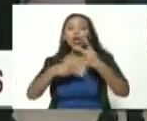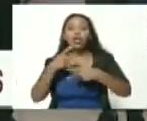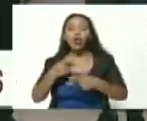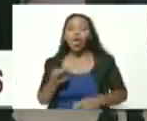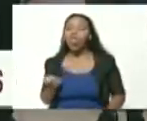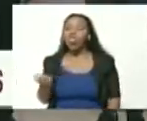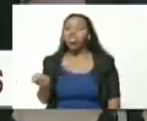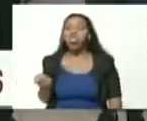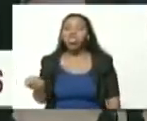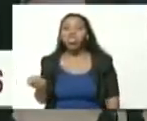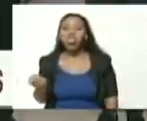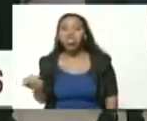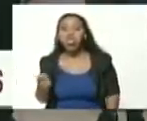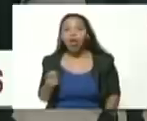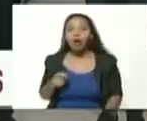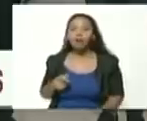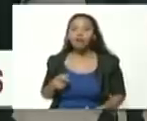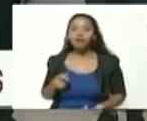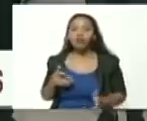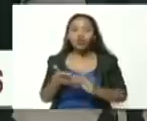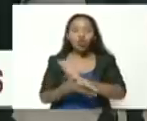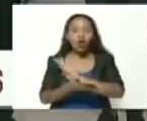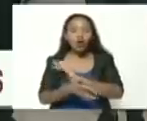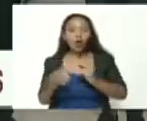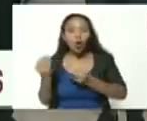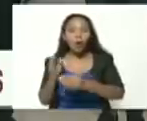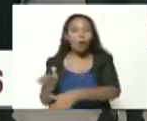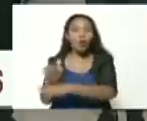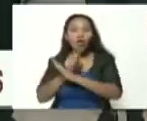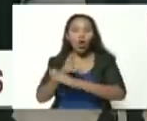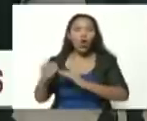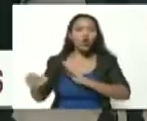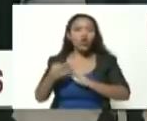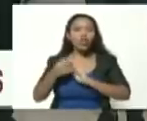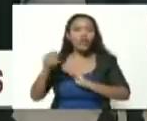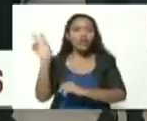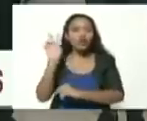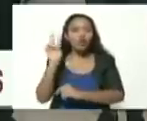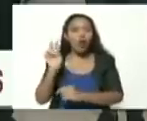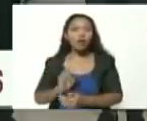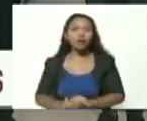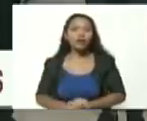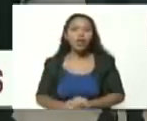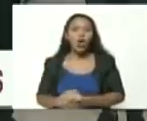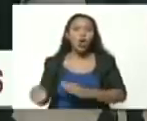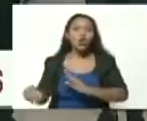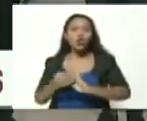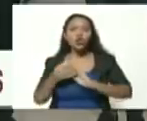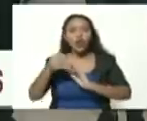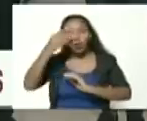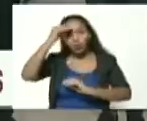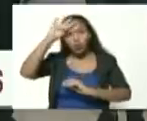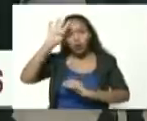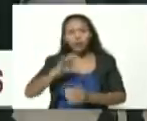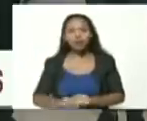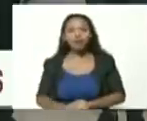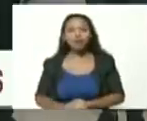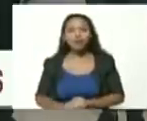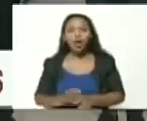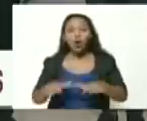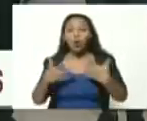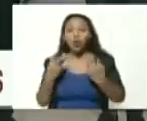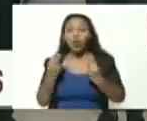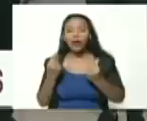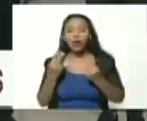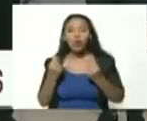chantaje, de extorsión, como ha sido el bloqueo también contra Venezuela, contra Cuba, cuando los